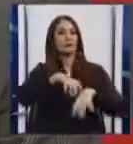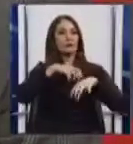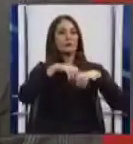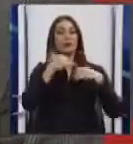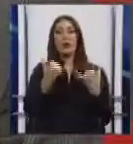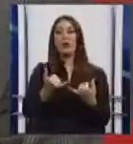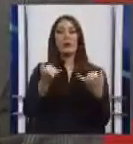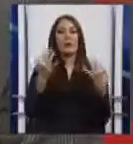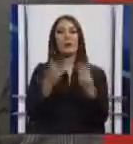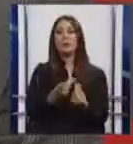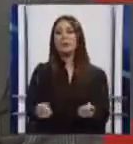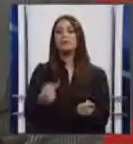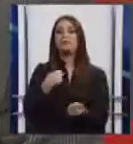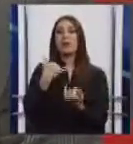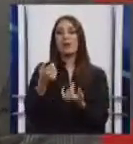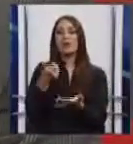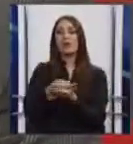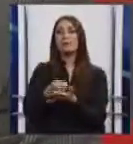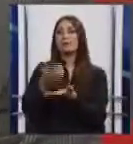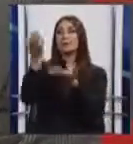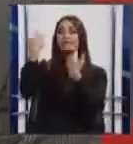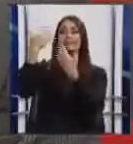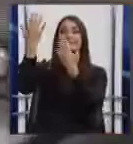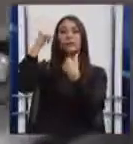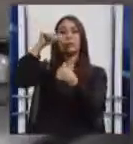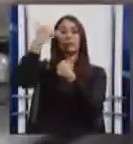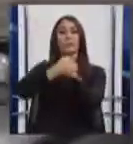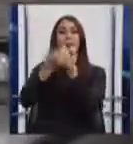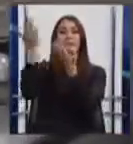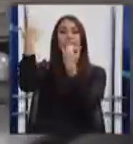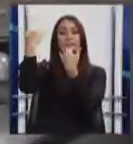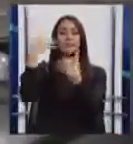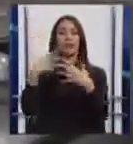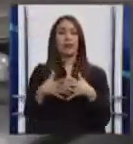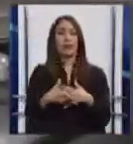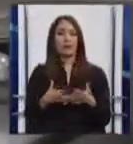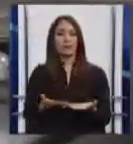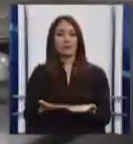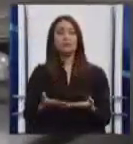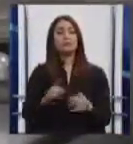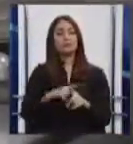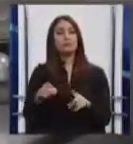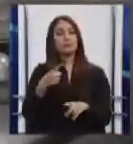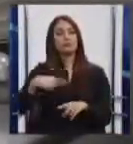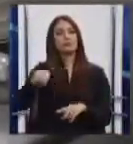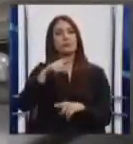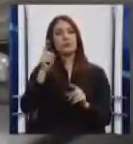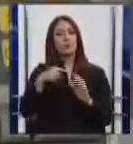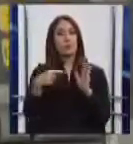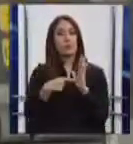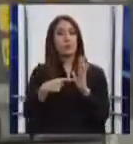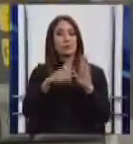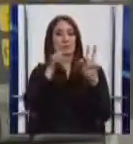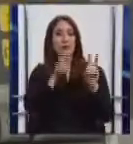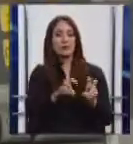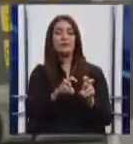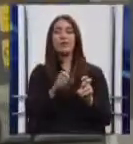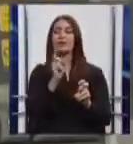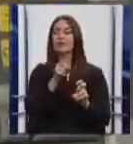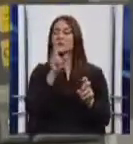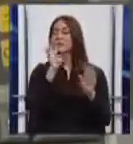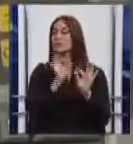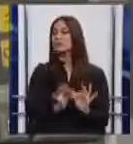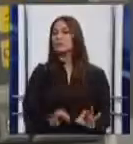productor, a importar 6 veces más el arroz que hace. Cuando hablamos de la reestructuración y la simplificación tributaria, es uno de los grandes